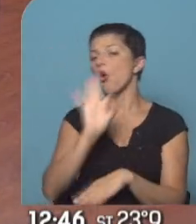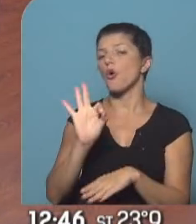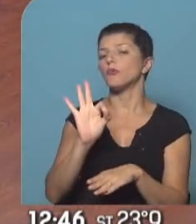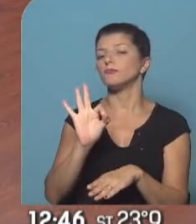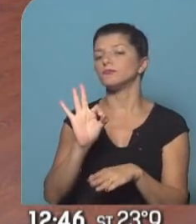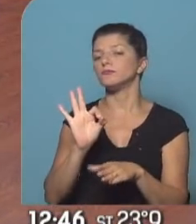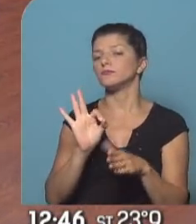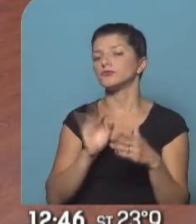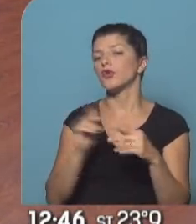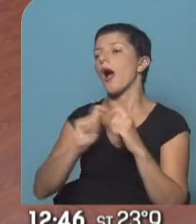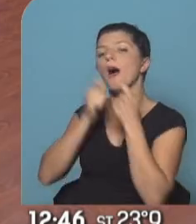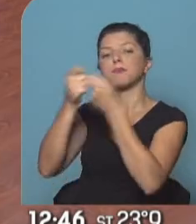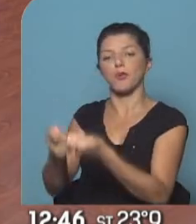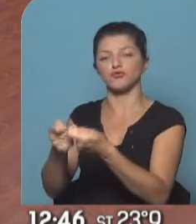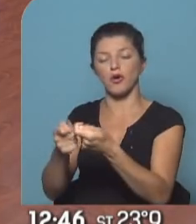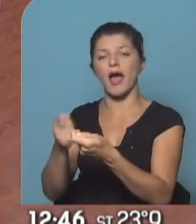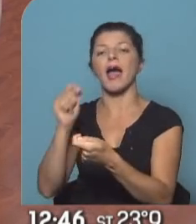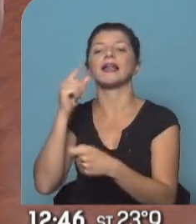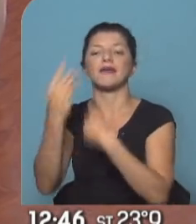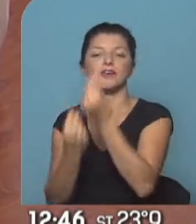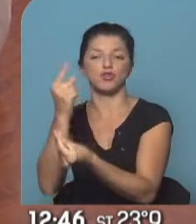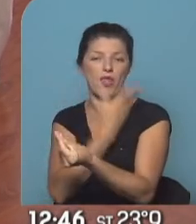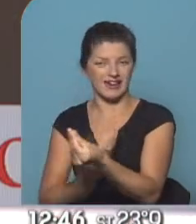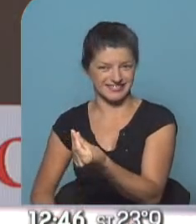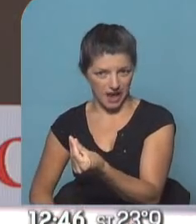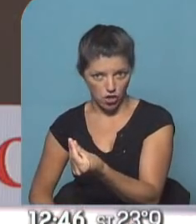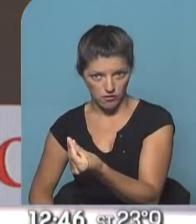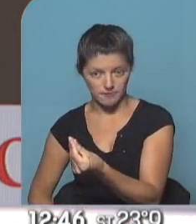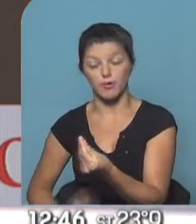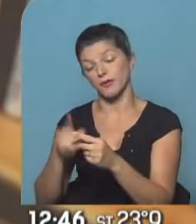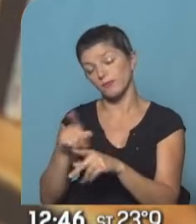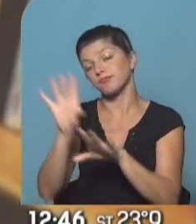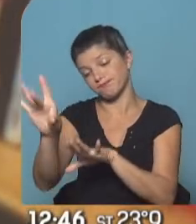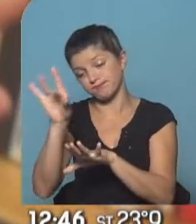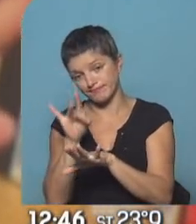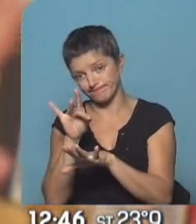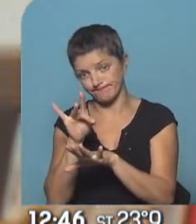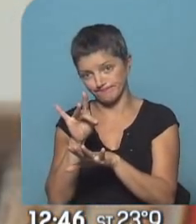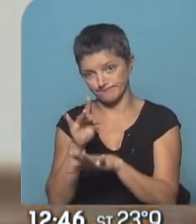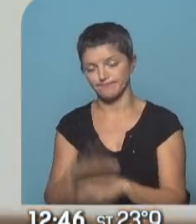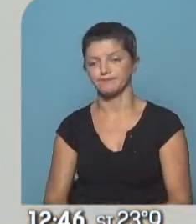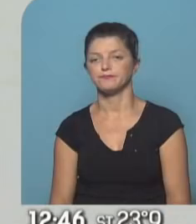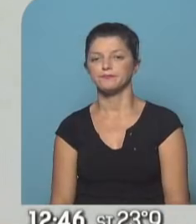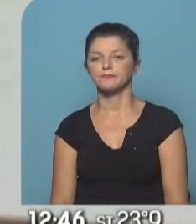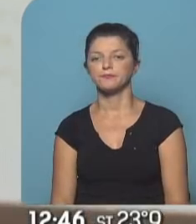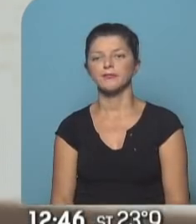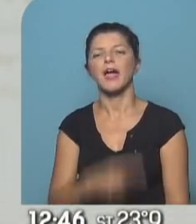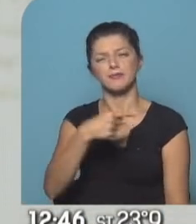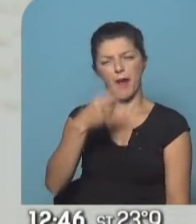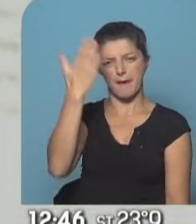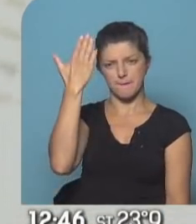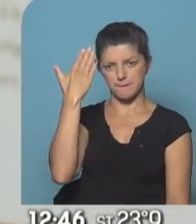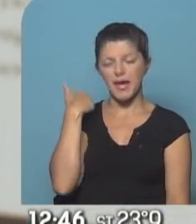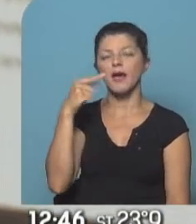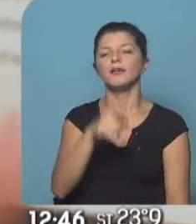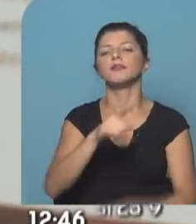libre y apoyo al candidato estatal? Están más por el estatal que por apoyar la agenda de la Casa Blanca. En el comunicado que emitió esta semana Trump en contra de Steve Bannon,